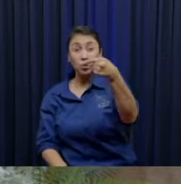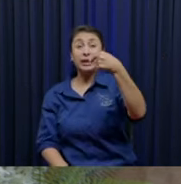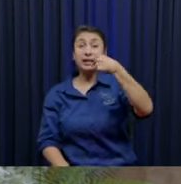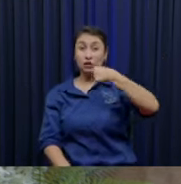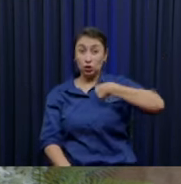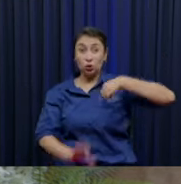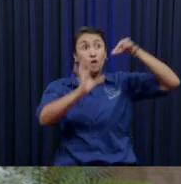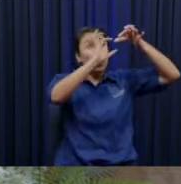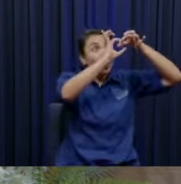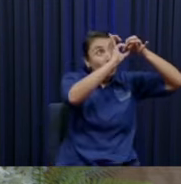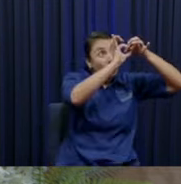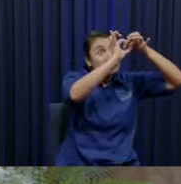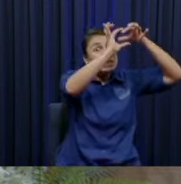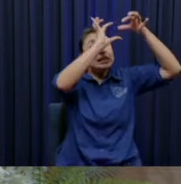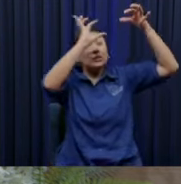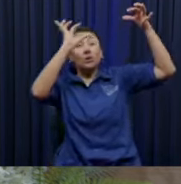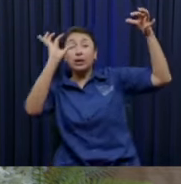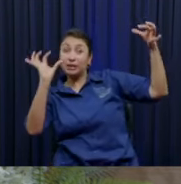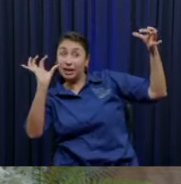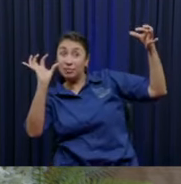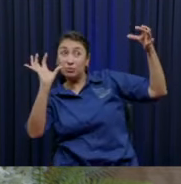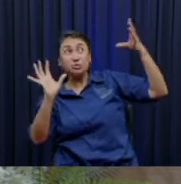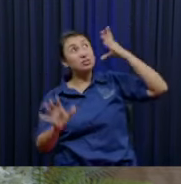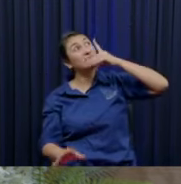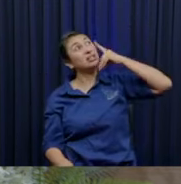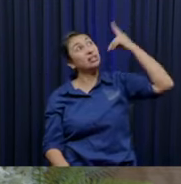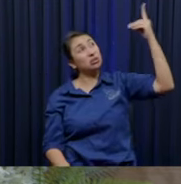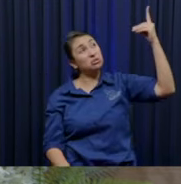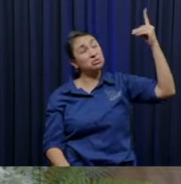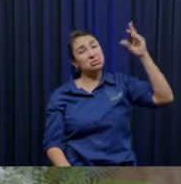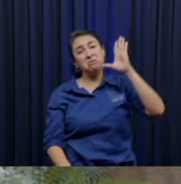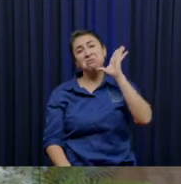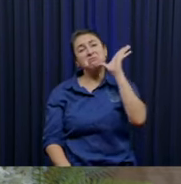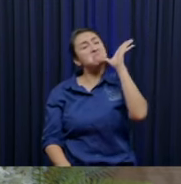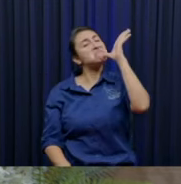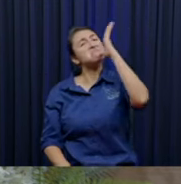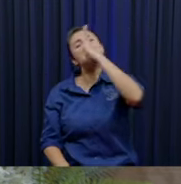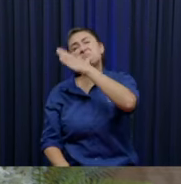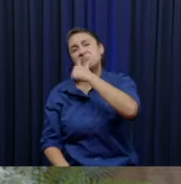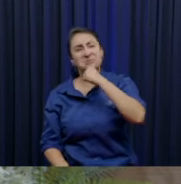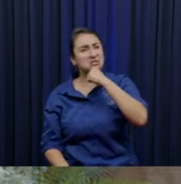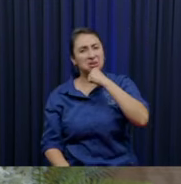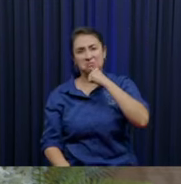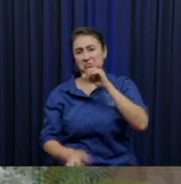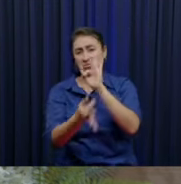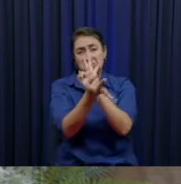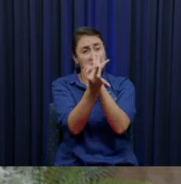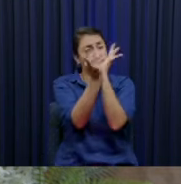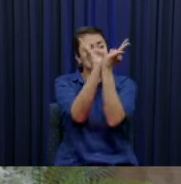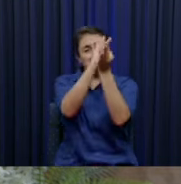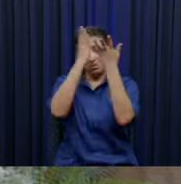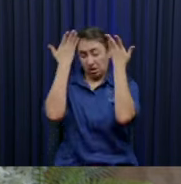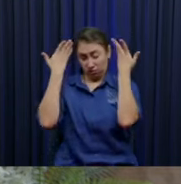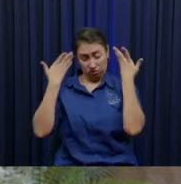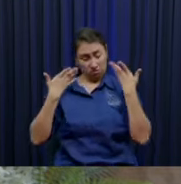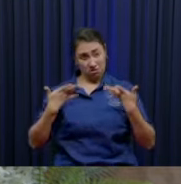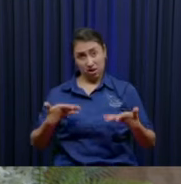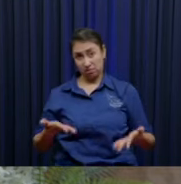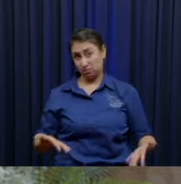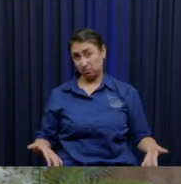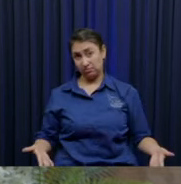y cantaron, sino que reciban el cántico del cielo, que puedan,